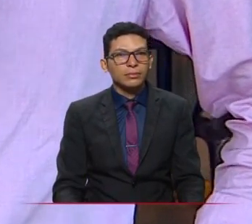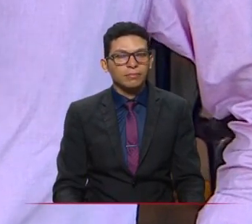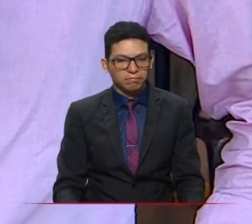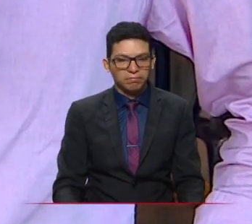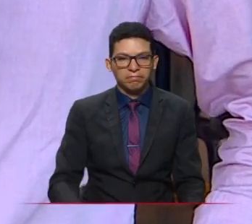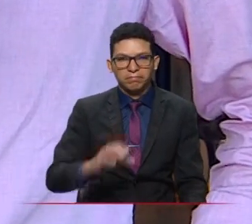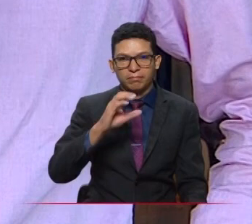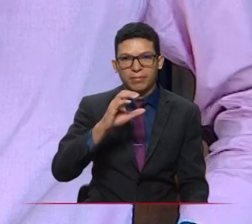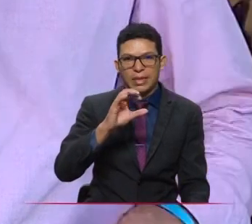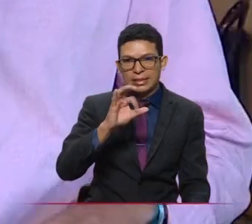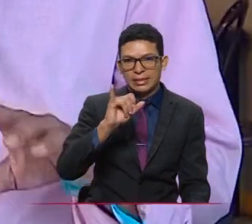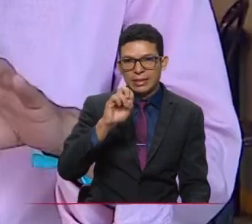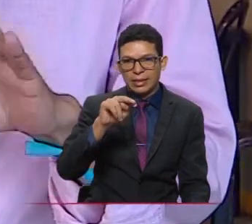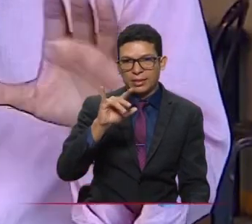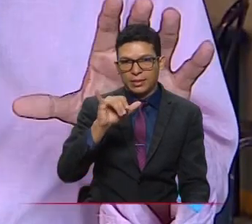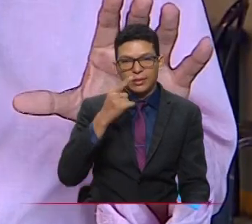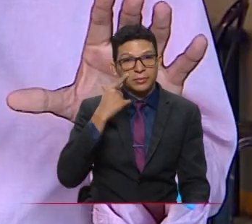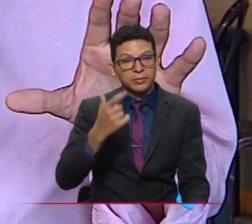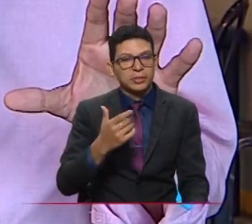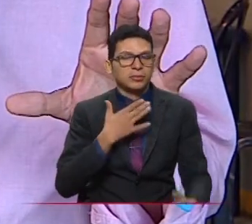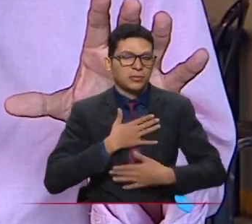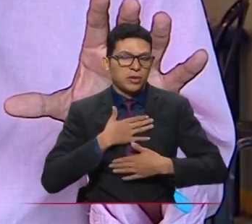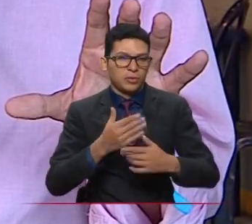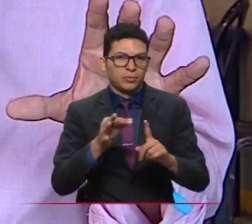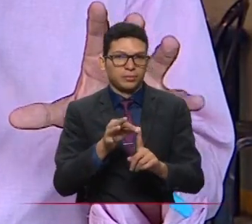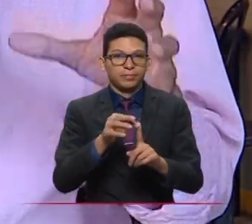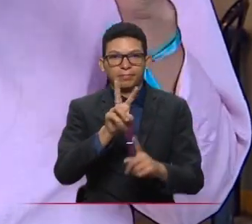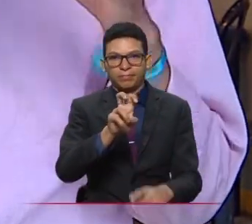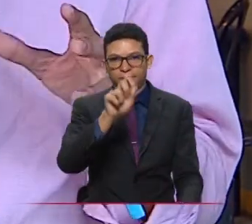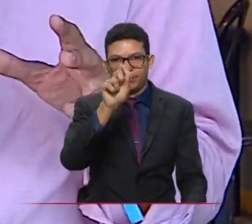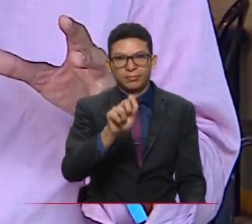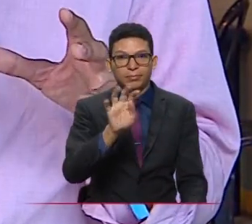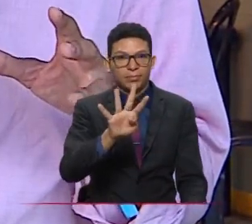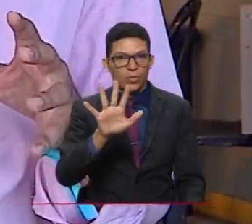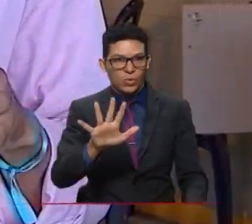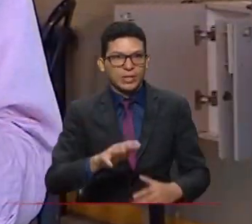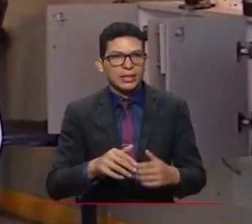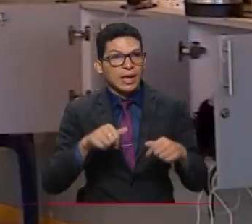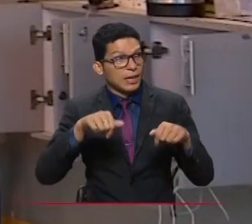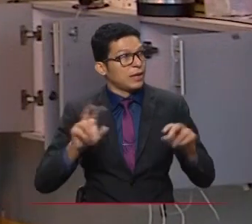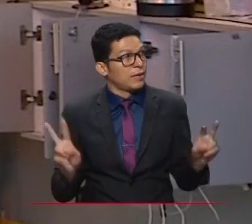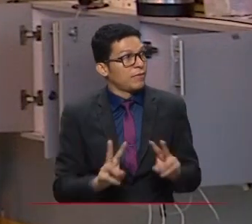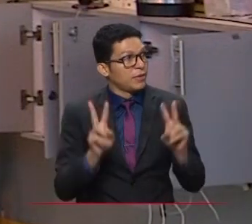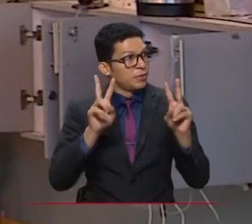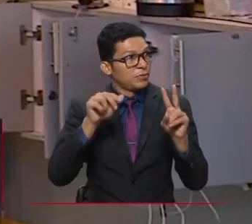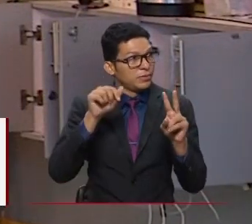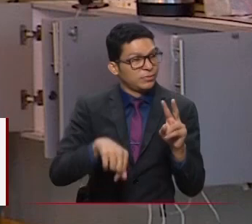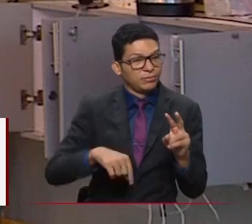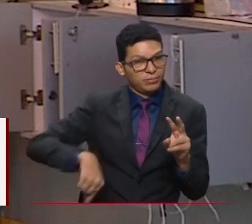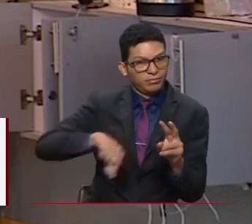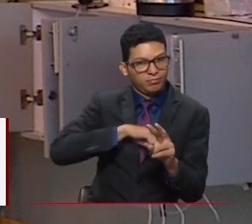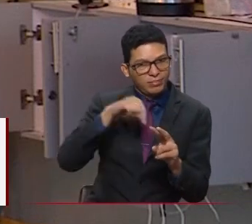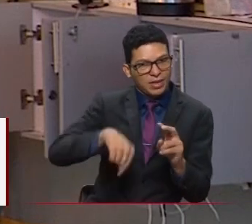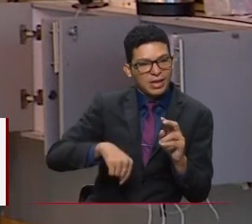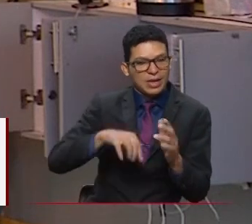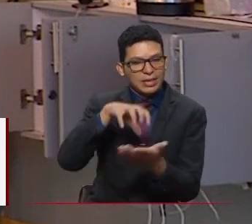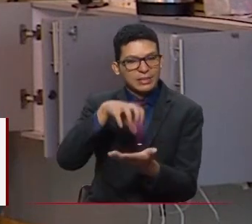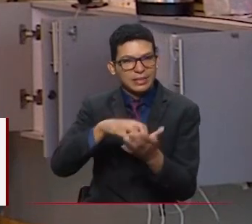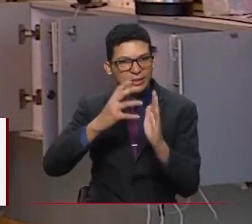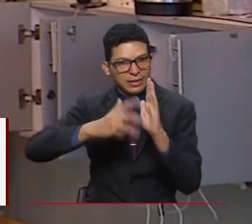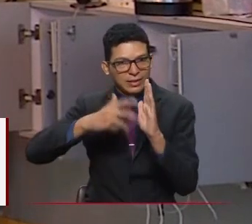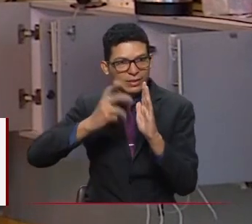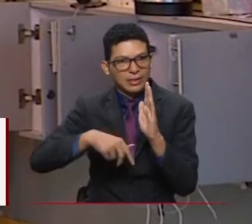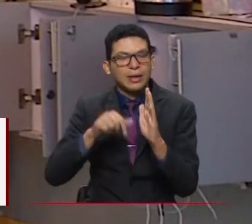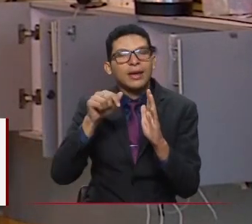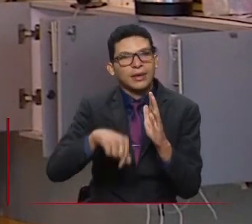Cine audiencia nuevamente, saludo especial para todos ustedes, 7:45 minutos de la mañana. Estamos en directo desde uno de estos centros de diagnóstico automotor